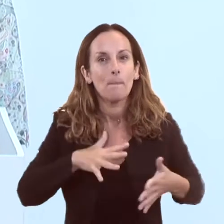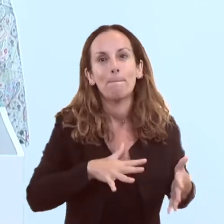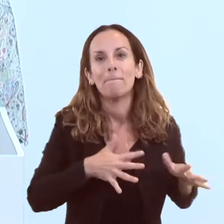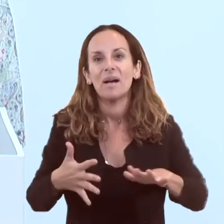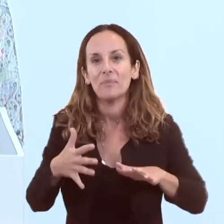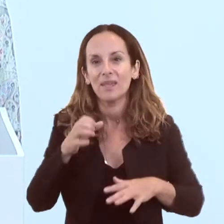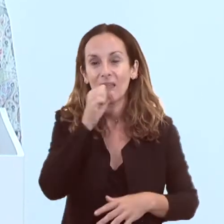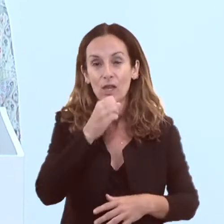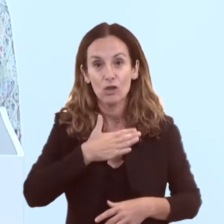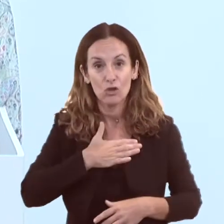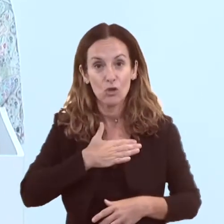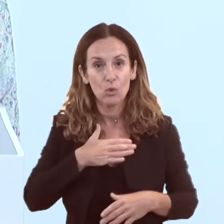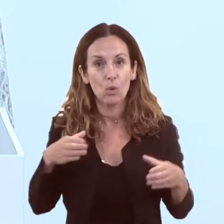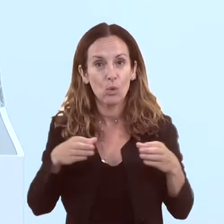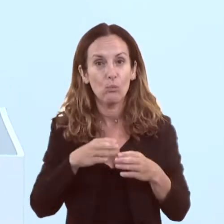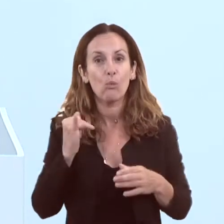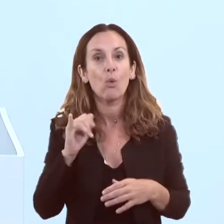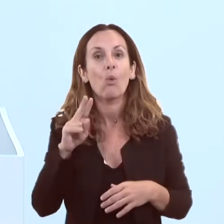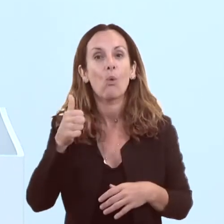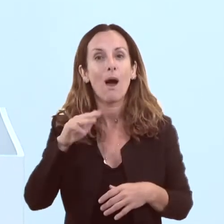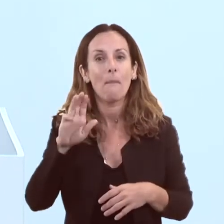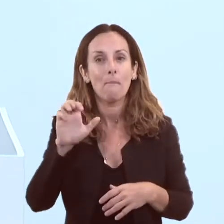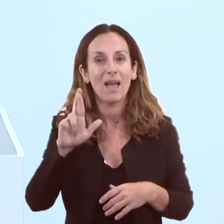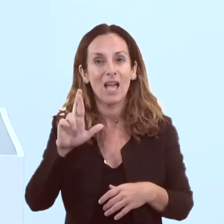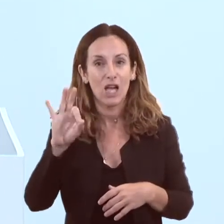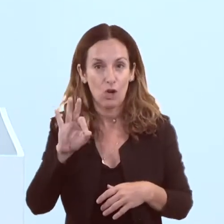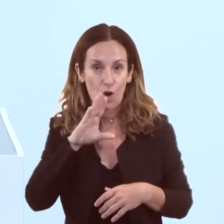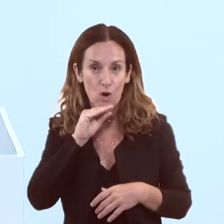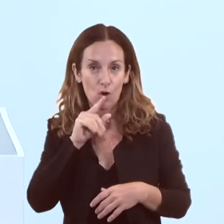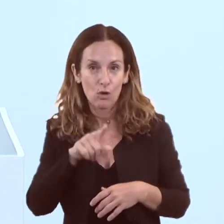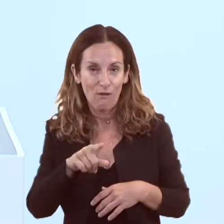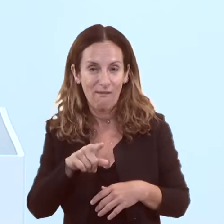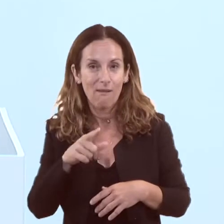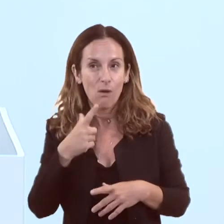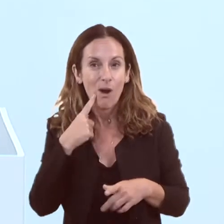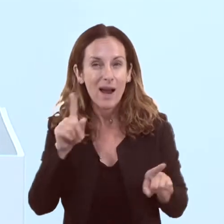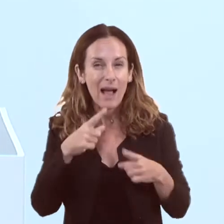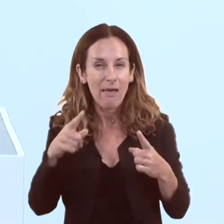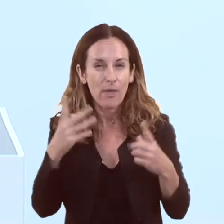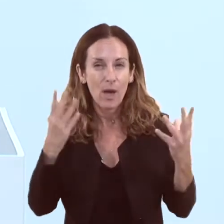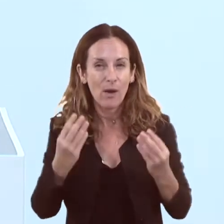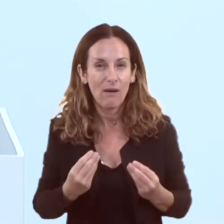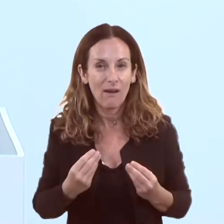canciones de Juan Perro muchas de las canciones de Juan Perro han nacido en Santa María del Camí